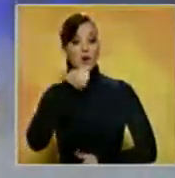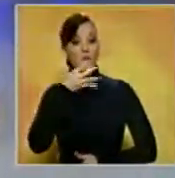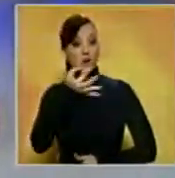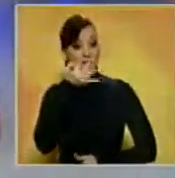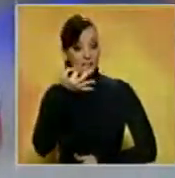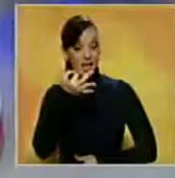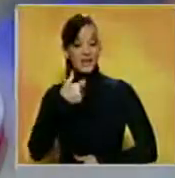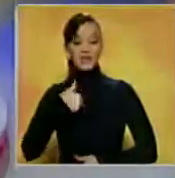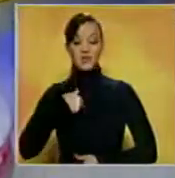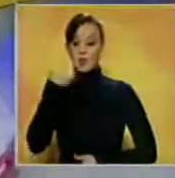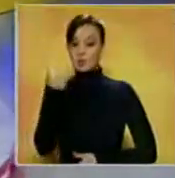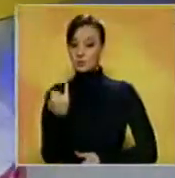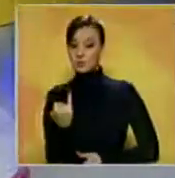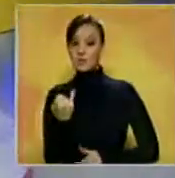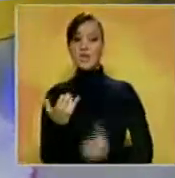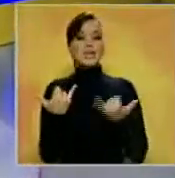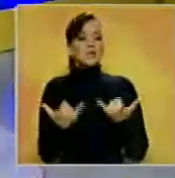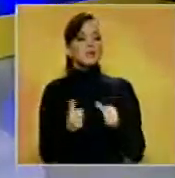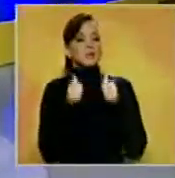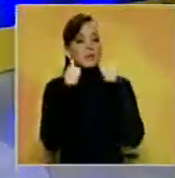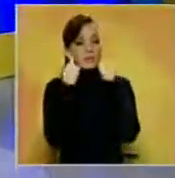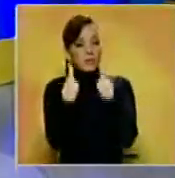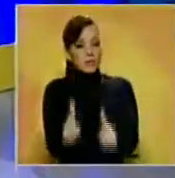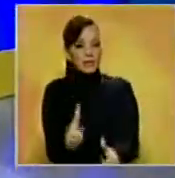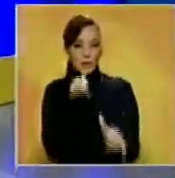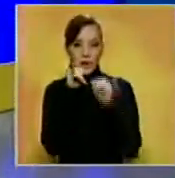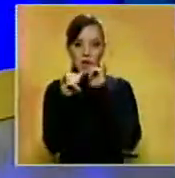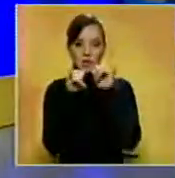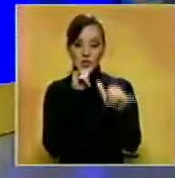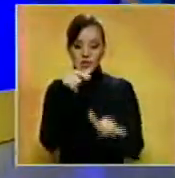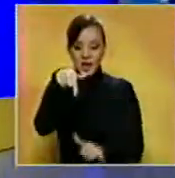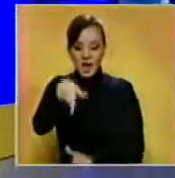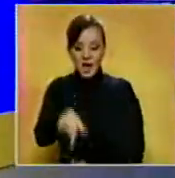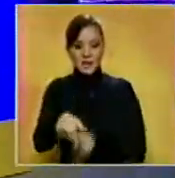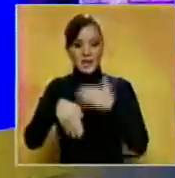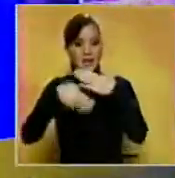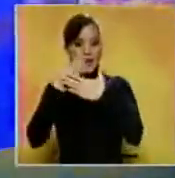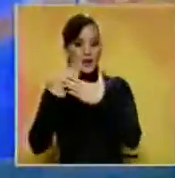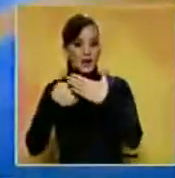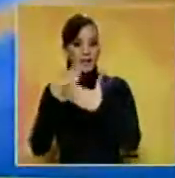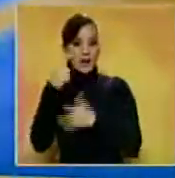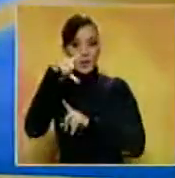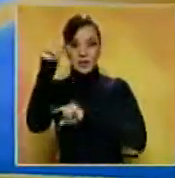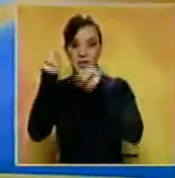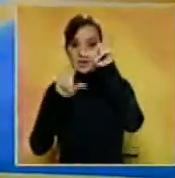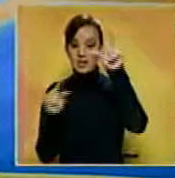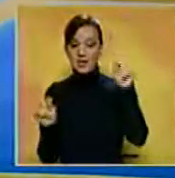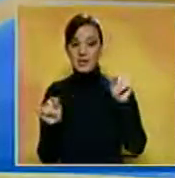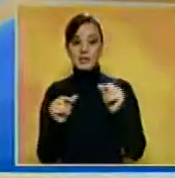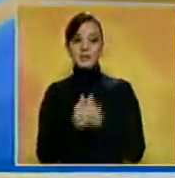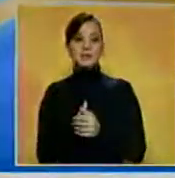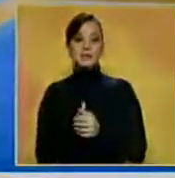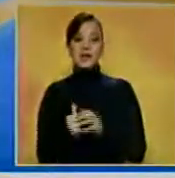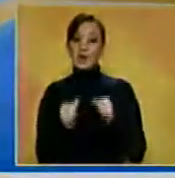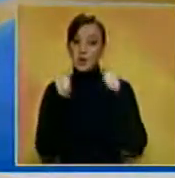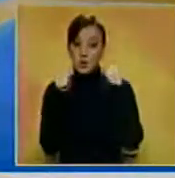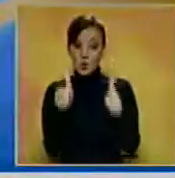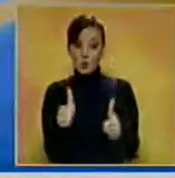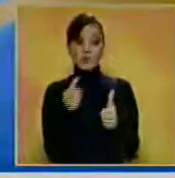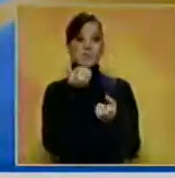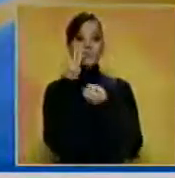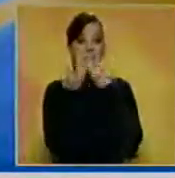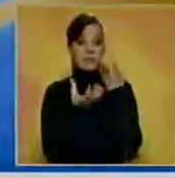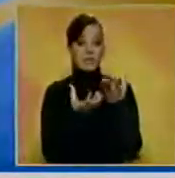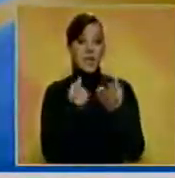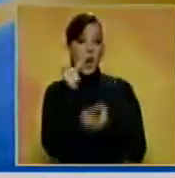tardes para todos. Yo soy Federica Guzmán y desde ya comenzamos nuestro acostumbrado recorrido por las noticias del entretenimiento aquí en Estrenos y Estrellas. Y comenzamos contándoles